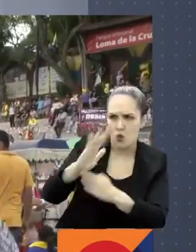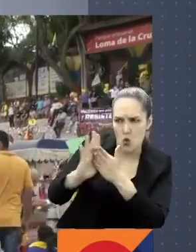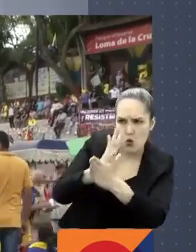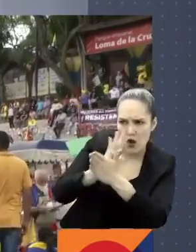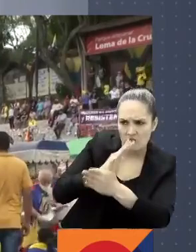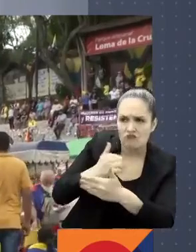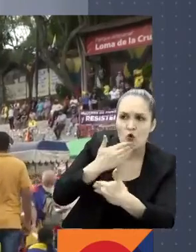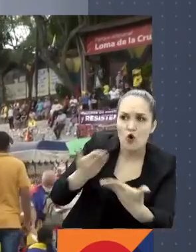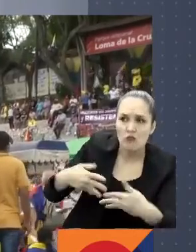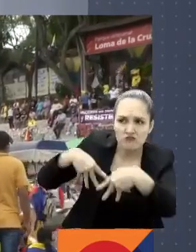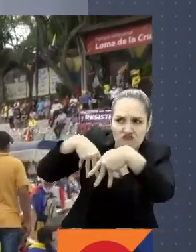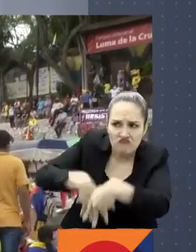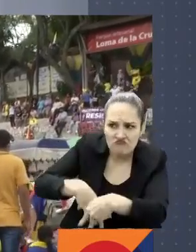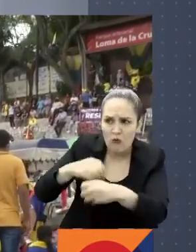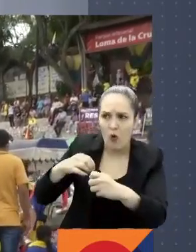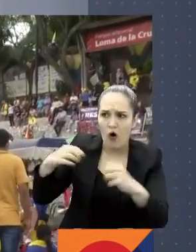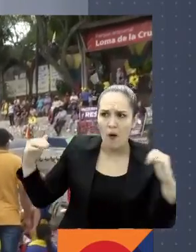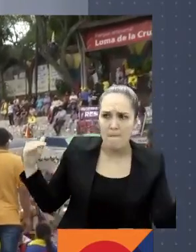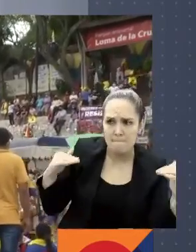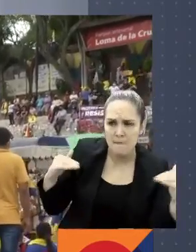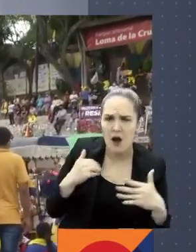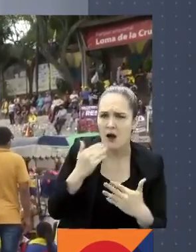tal?